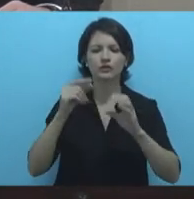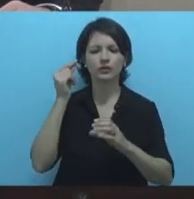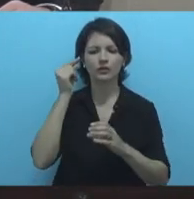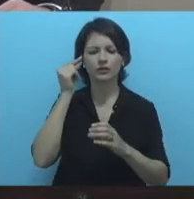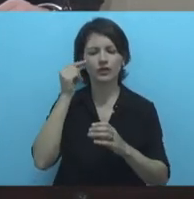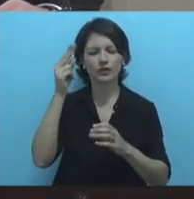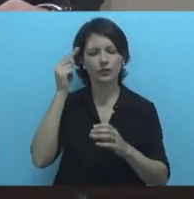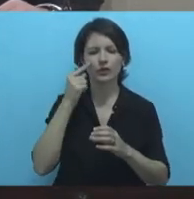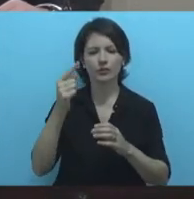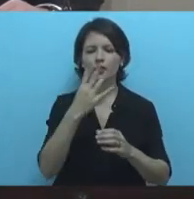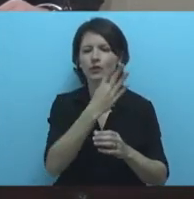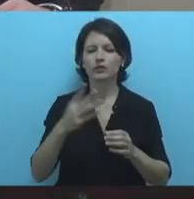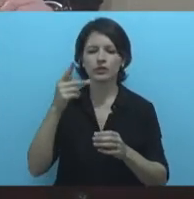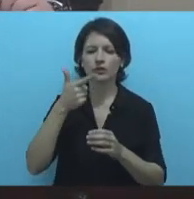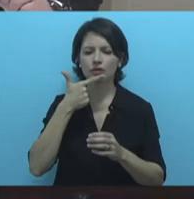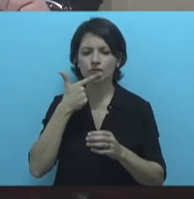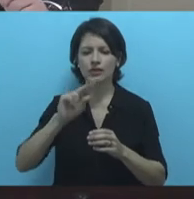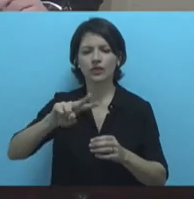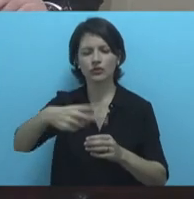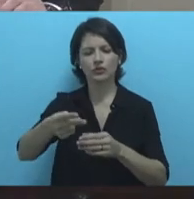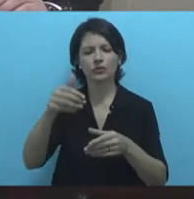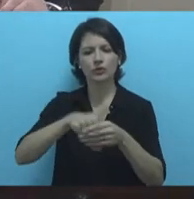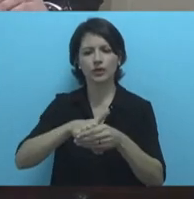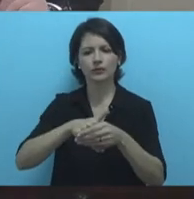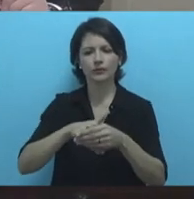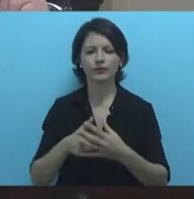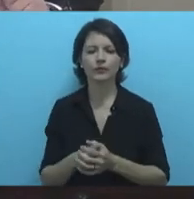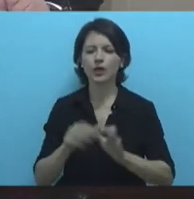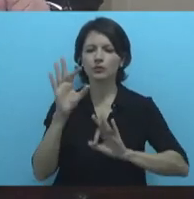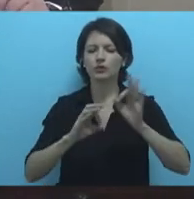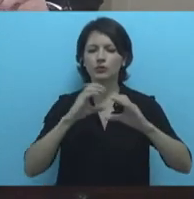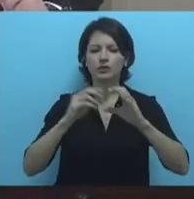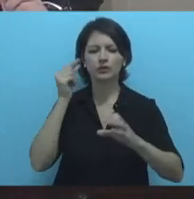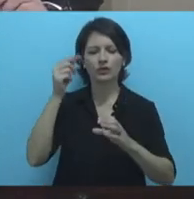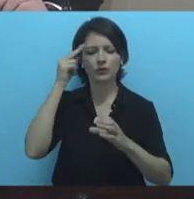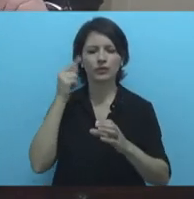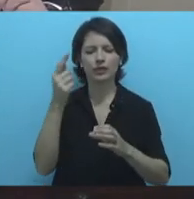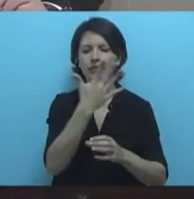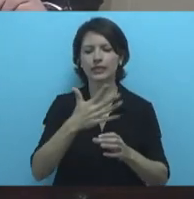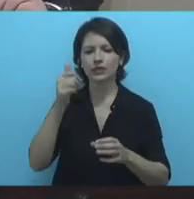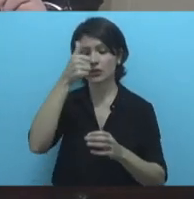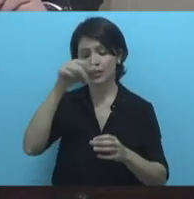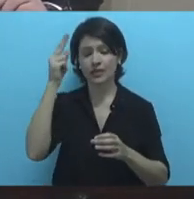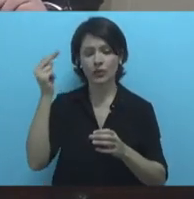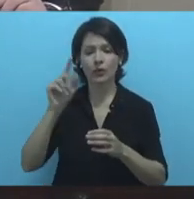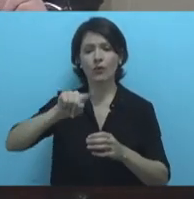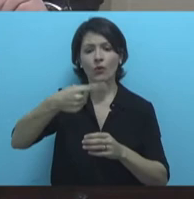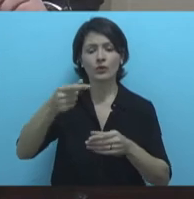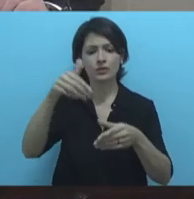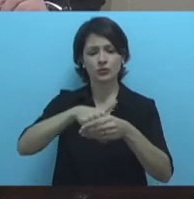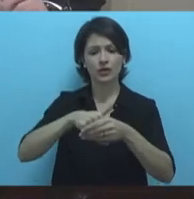39.417 preferencias para dos sesiones proyecto de comunicación 39 mil 569 preferencias por una sesión